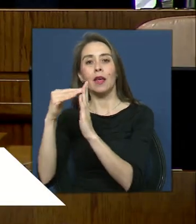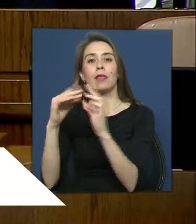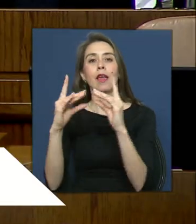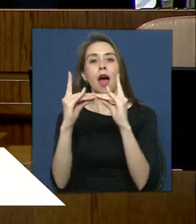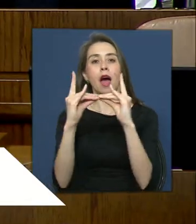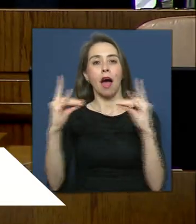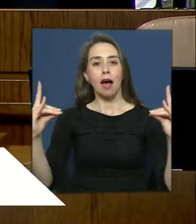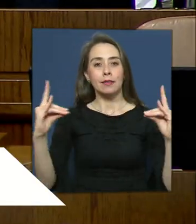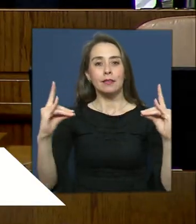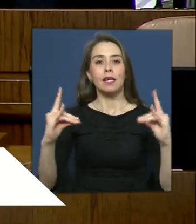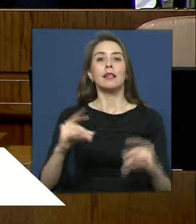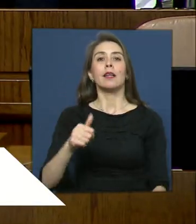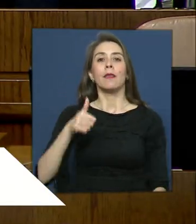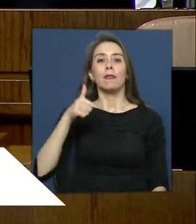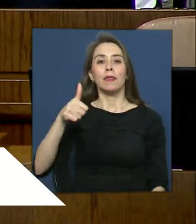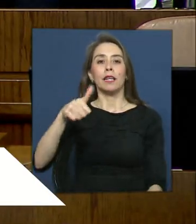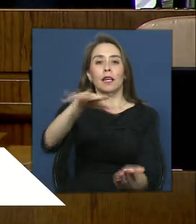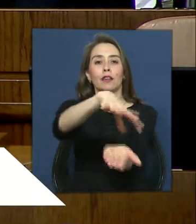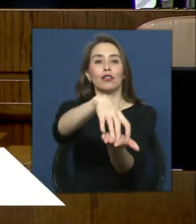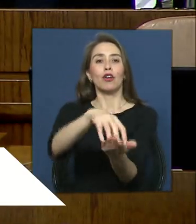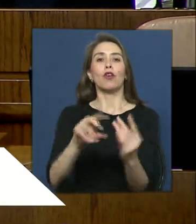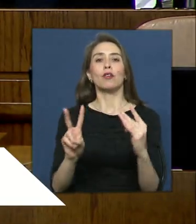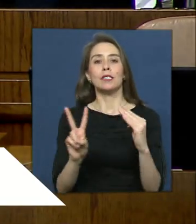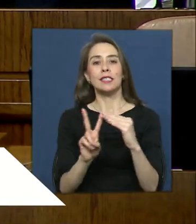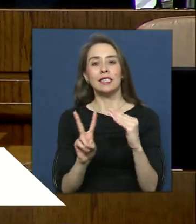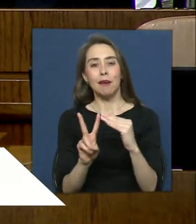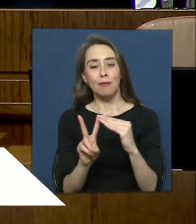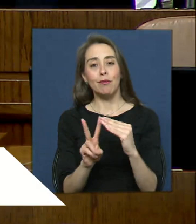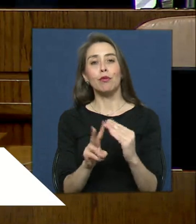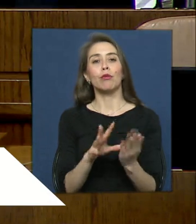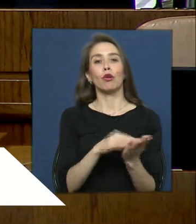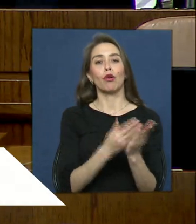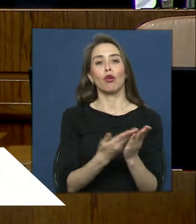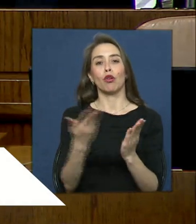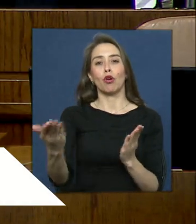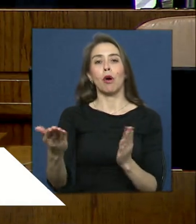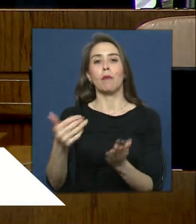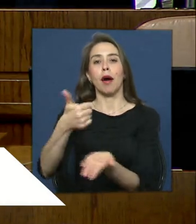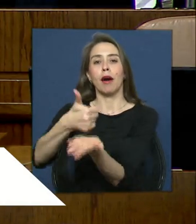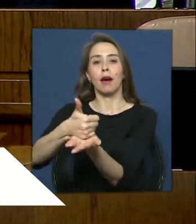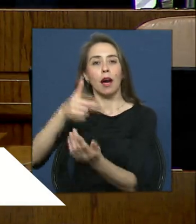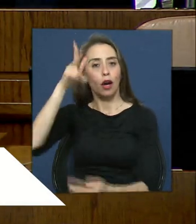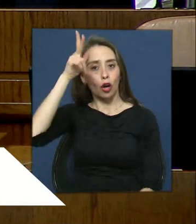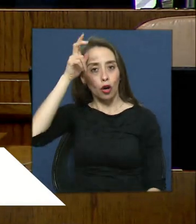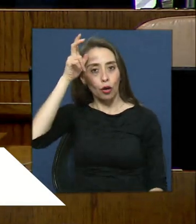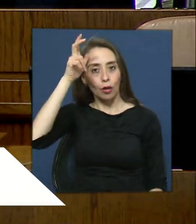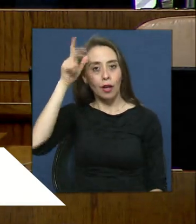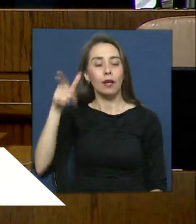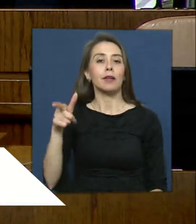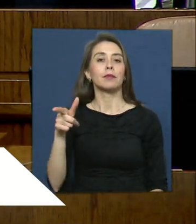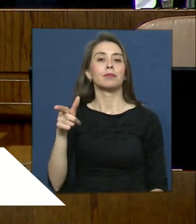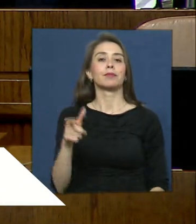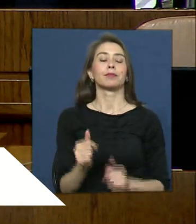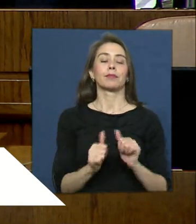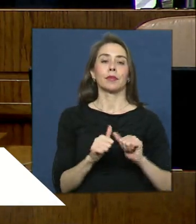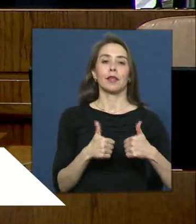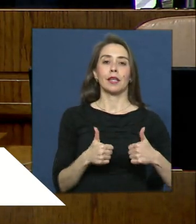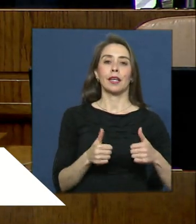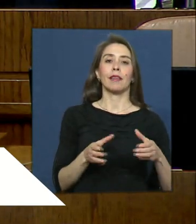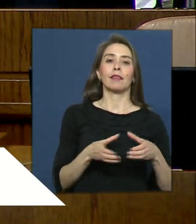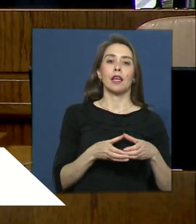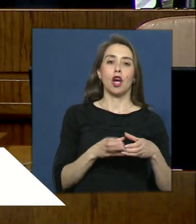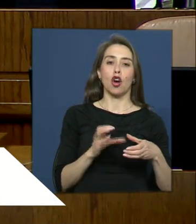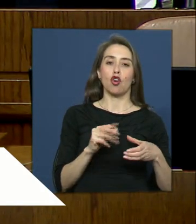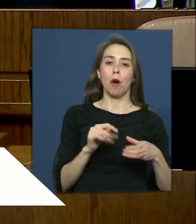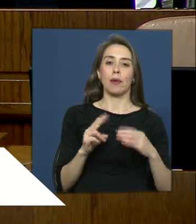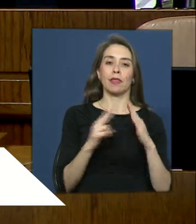Director Regional del Servio, con copia al Alcalde de Coyhaique y a los dirigentes del Comité Habitacional